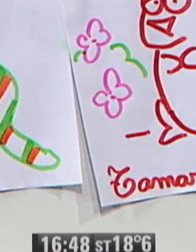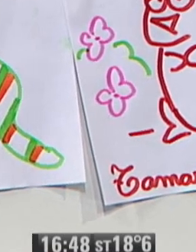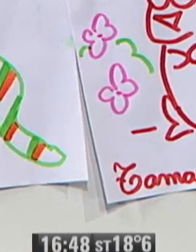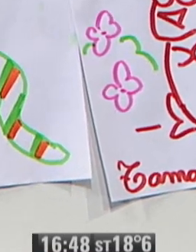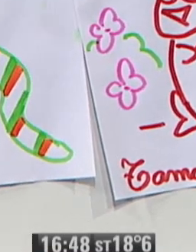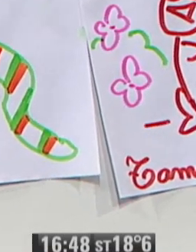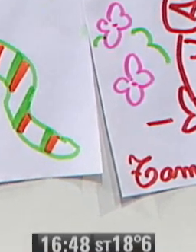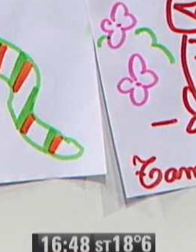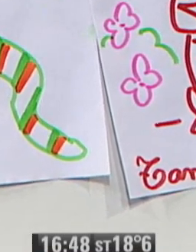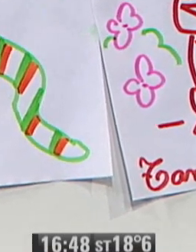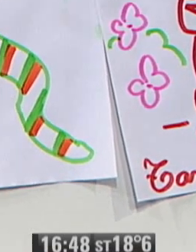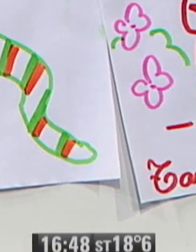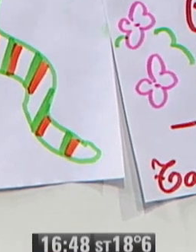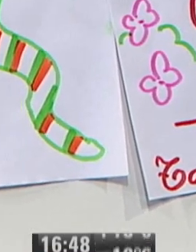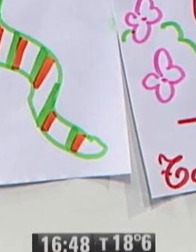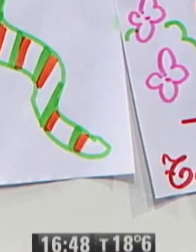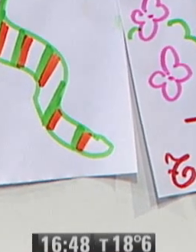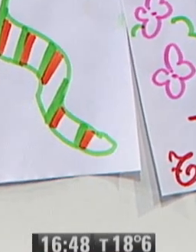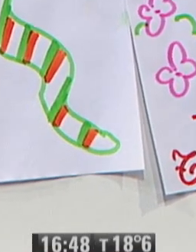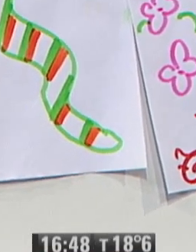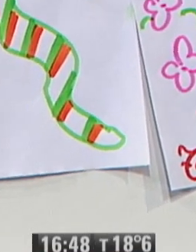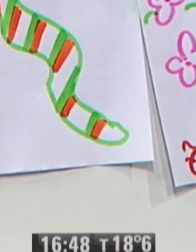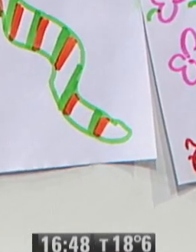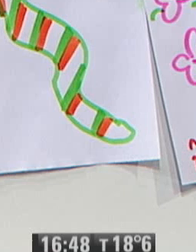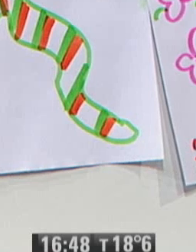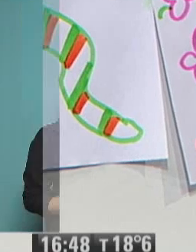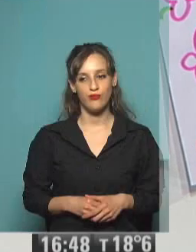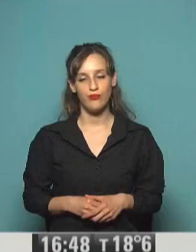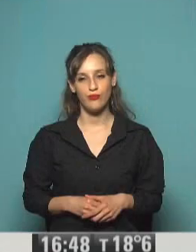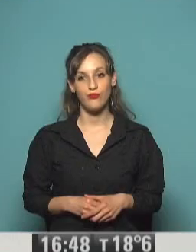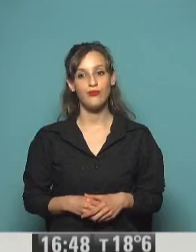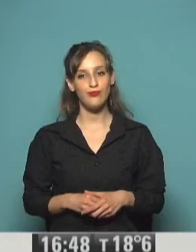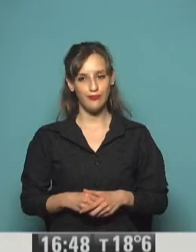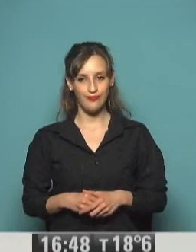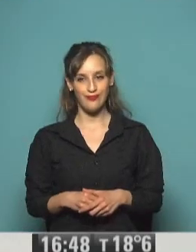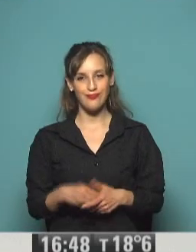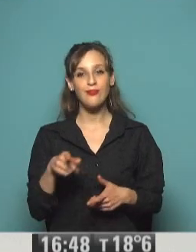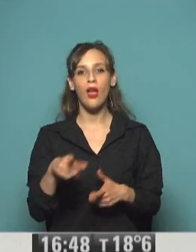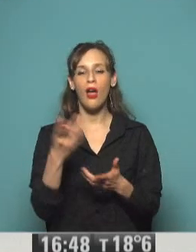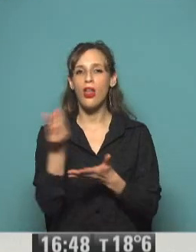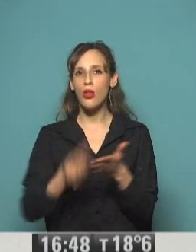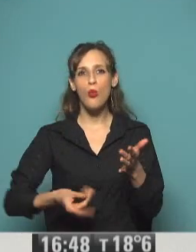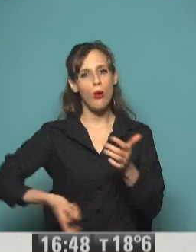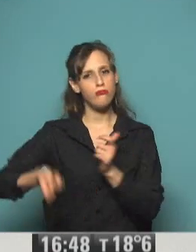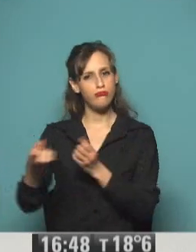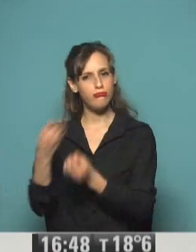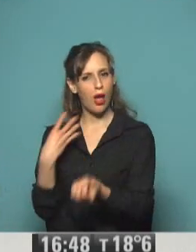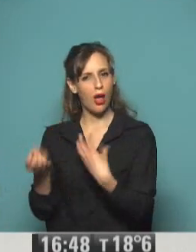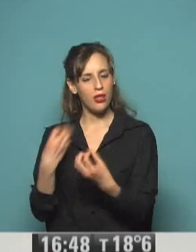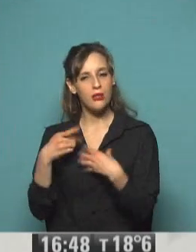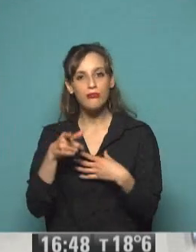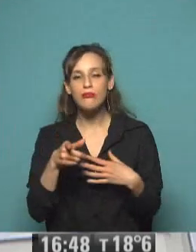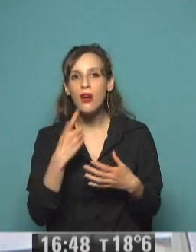hemos recibido acá con nuestros compañeros de trabajo de aquí del canal, que nos han compartido todos estos animales que miren, hay